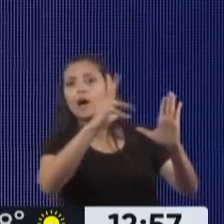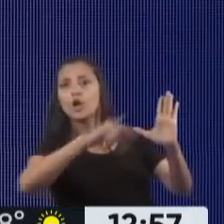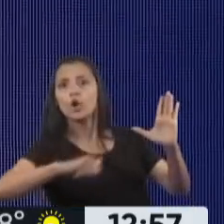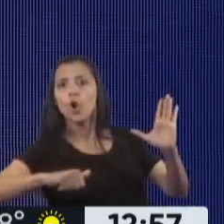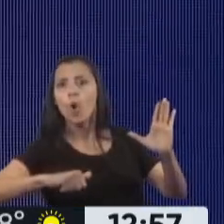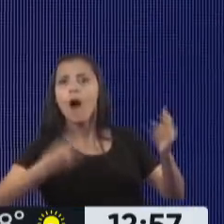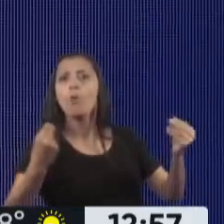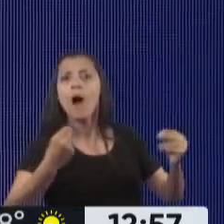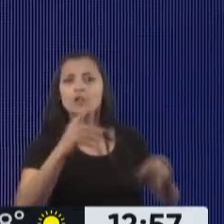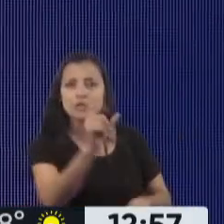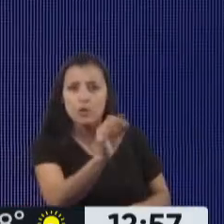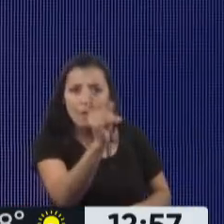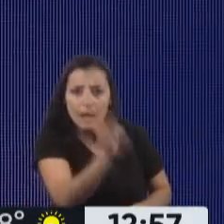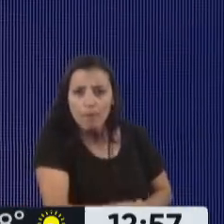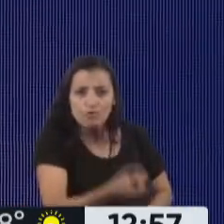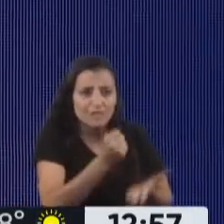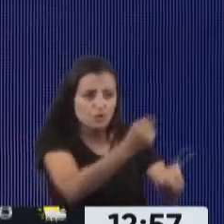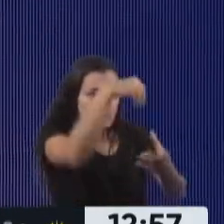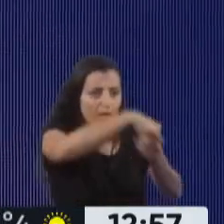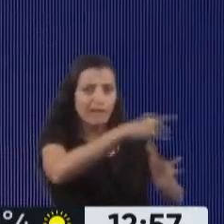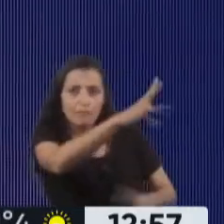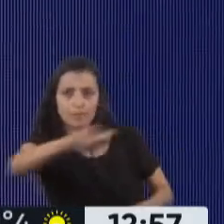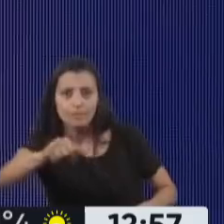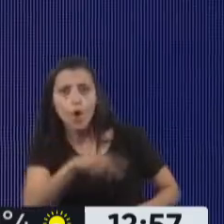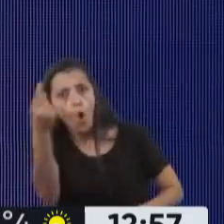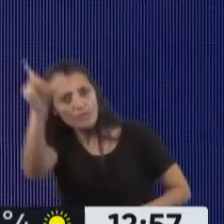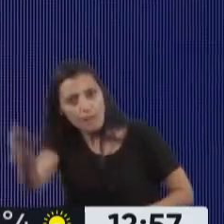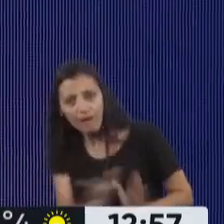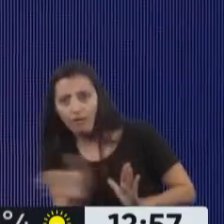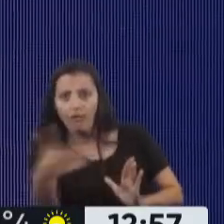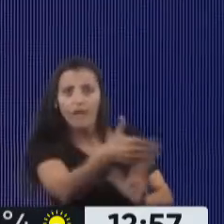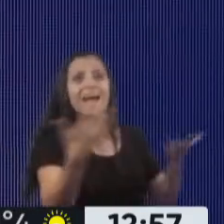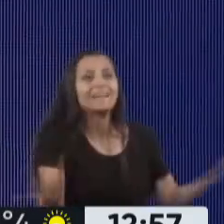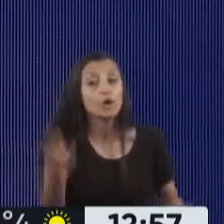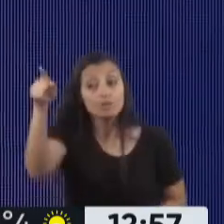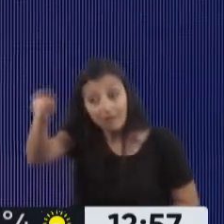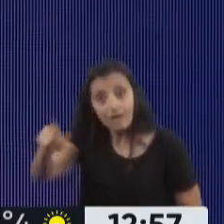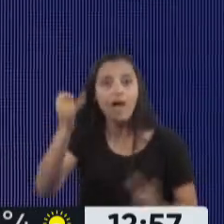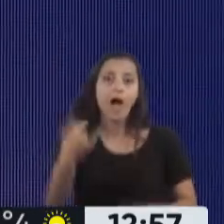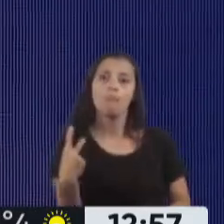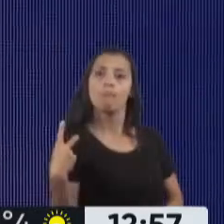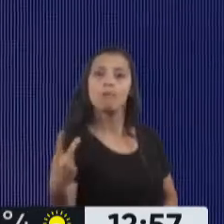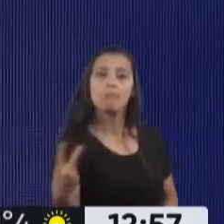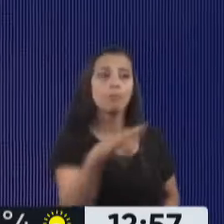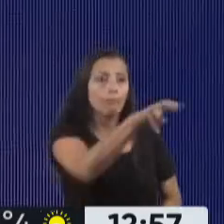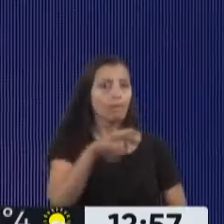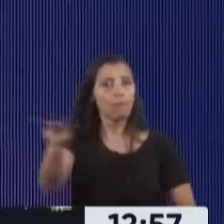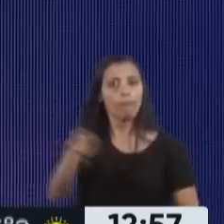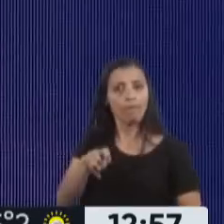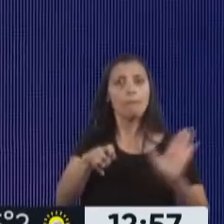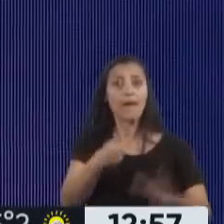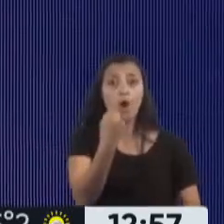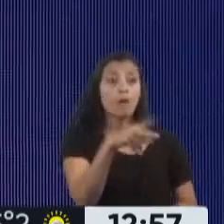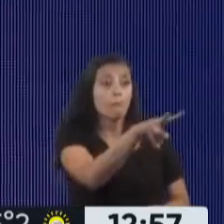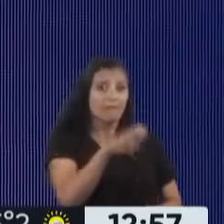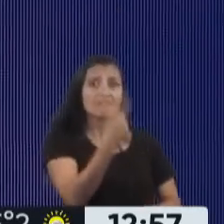sacaban la mitad del plan. Entonces, de repente tenían 2 planes y un plan se lo tenían que